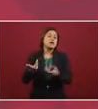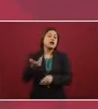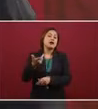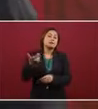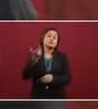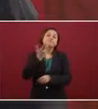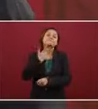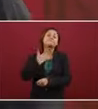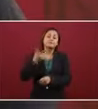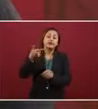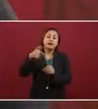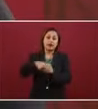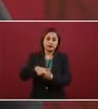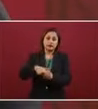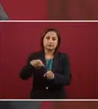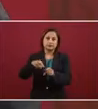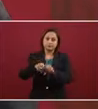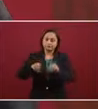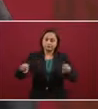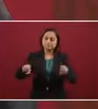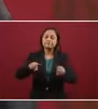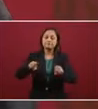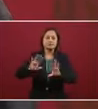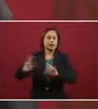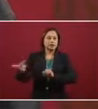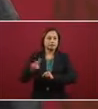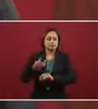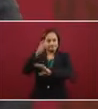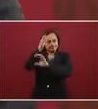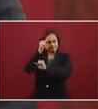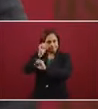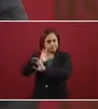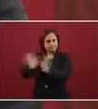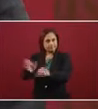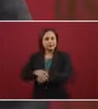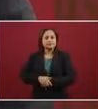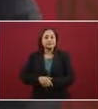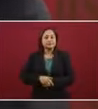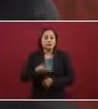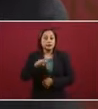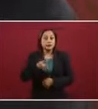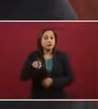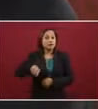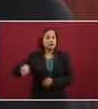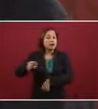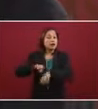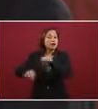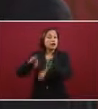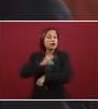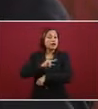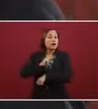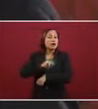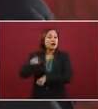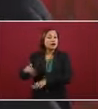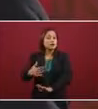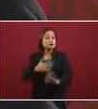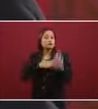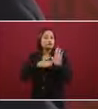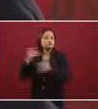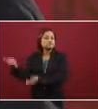cuánto fue lo que se comprometieron a invertir este año?